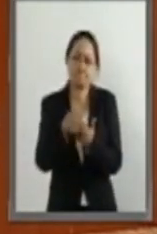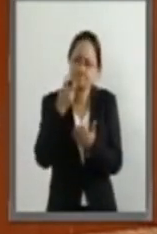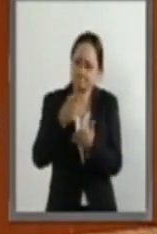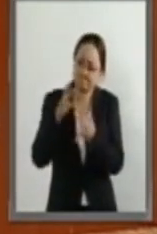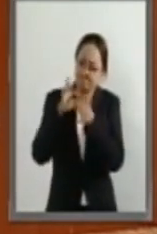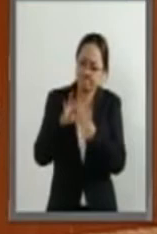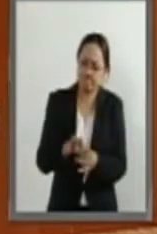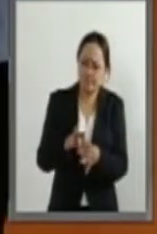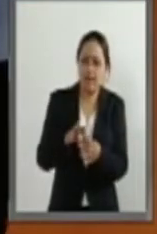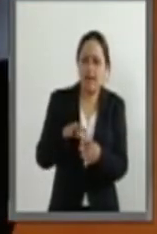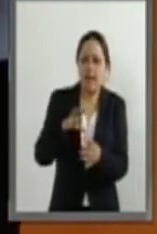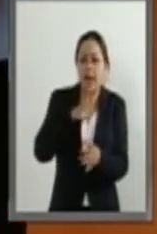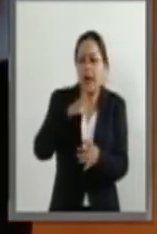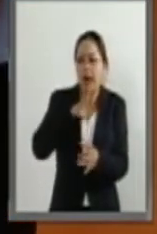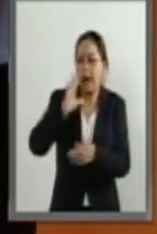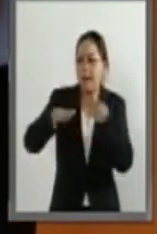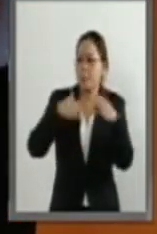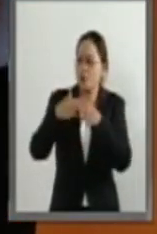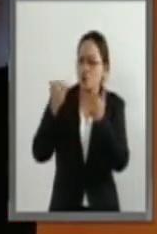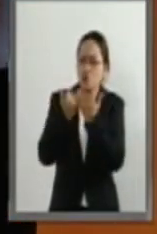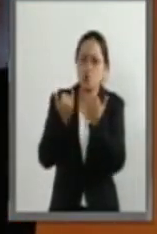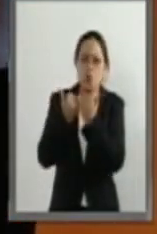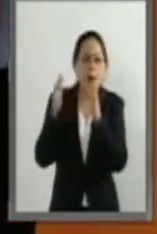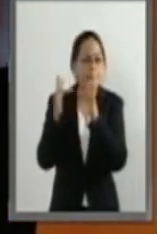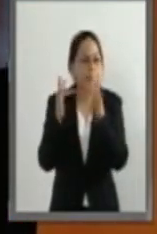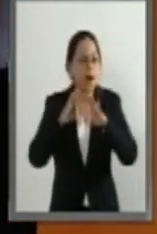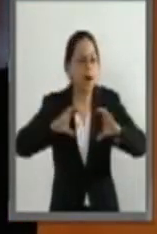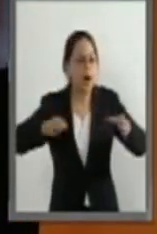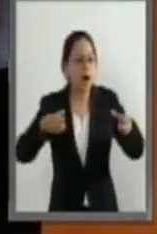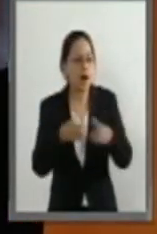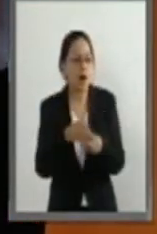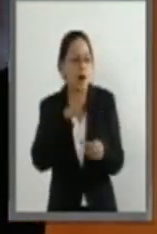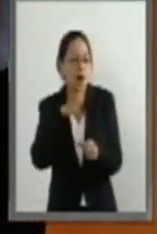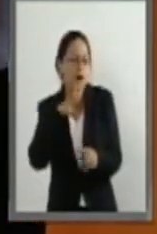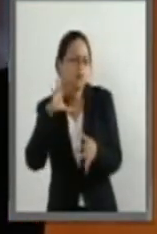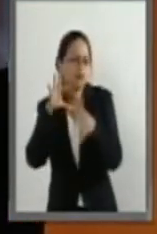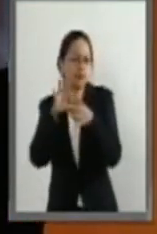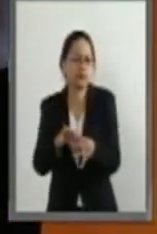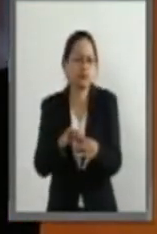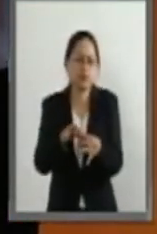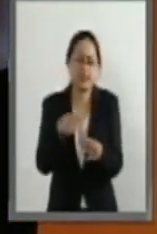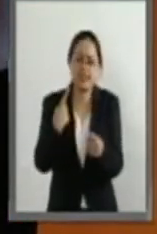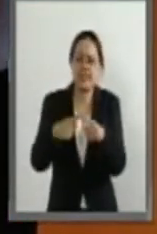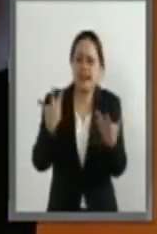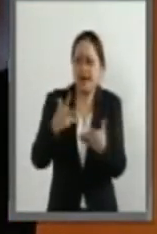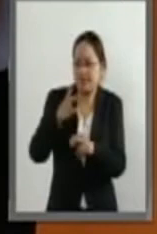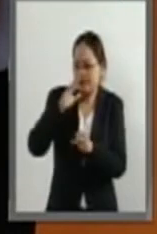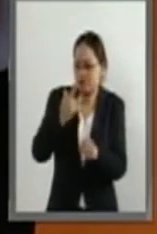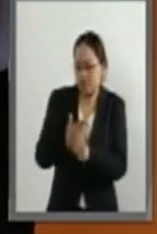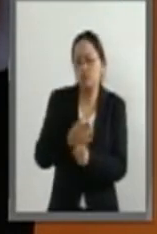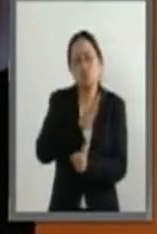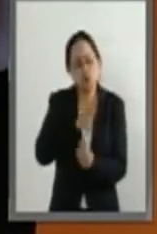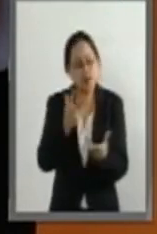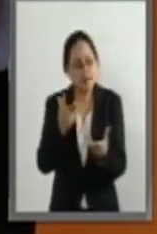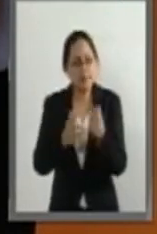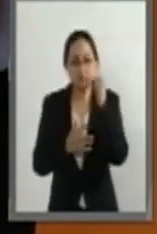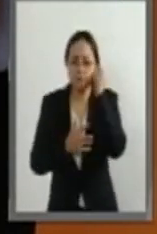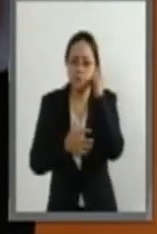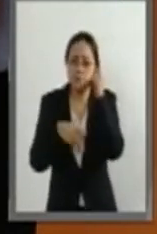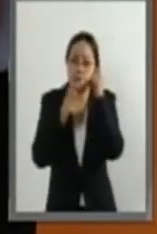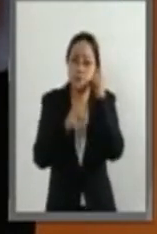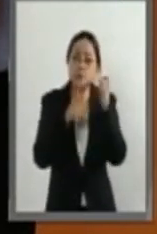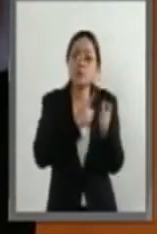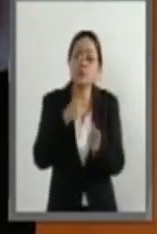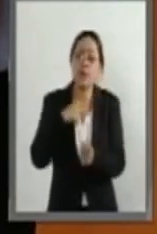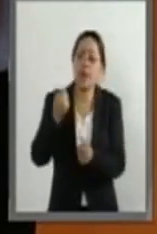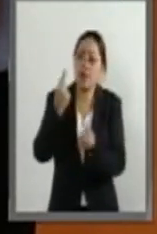tejido mundial que crea sus propias tensiones y que las aplica afortunadamente, pero sobre todo en los